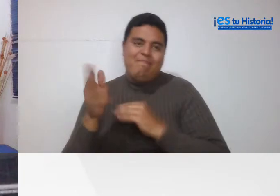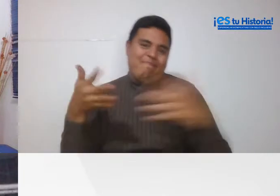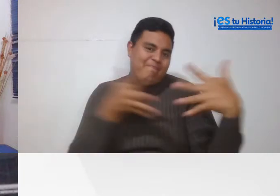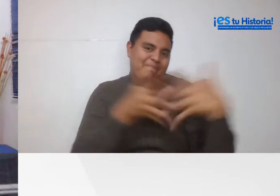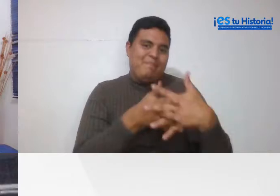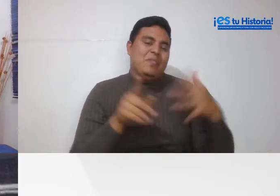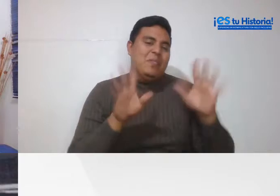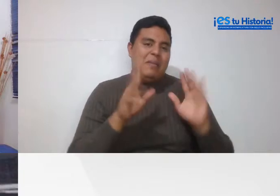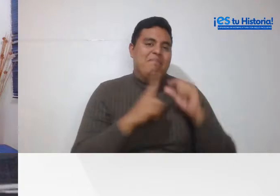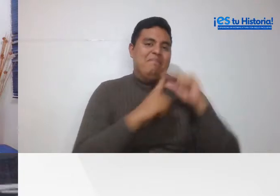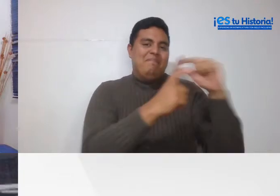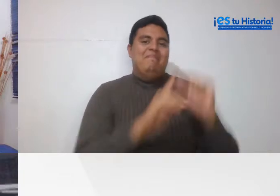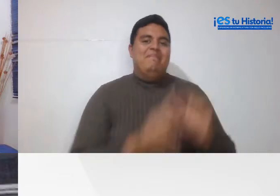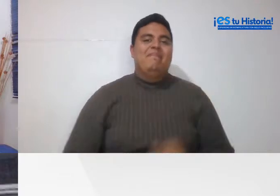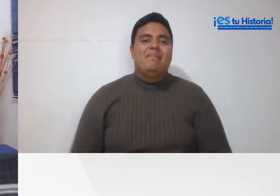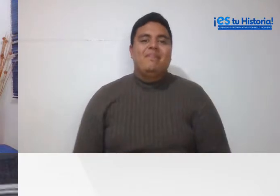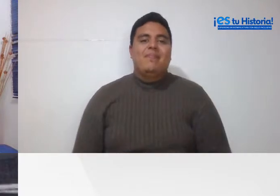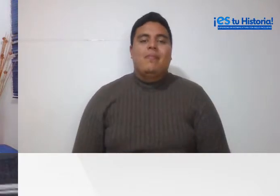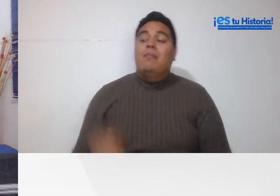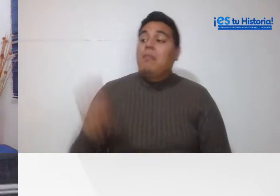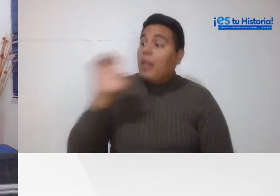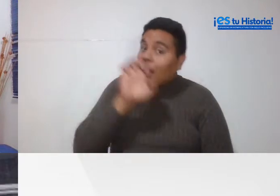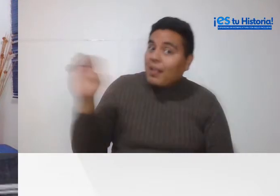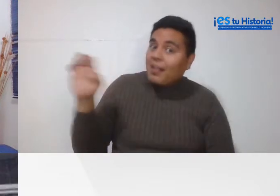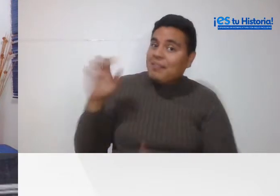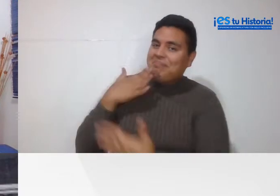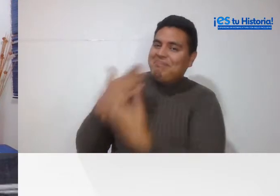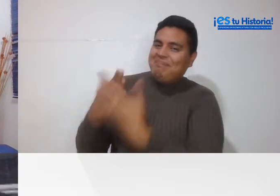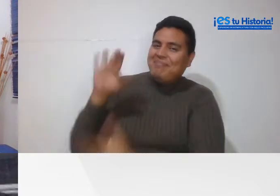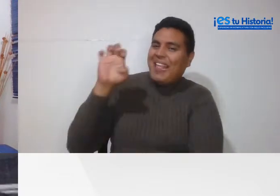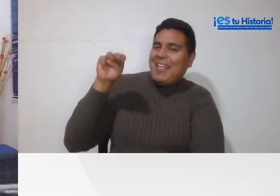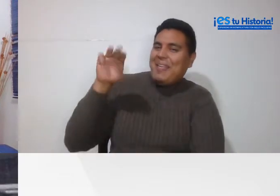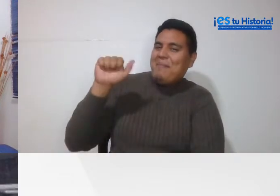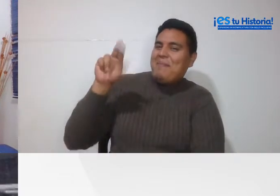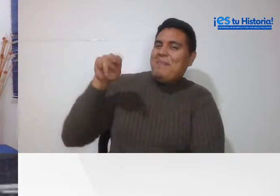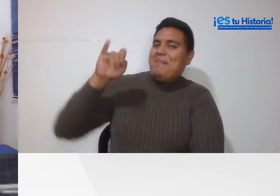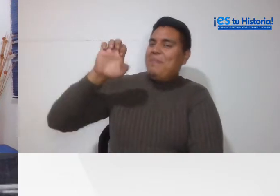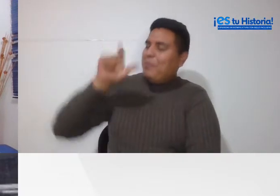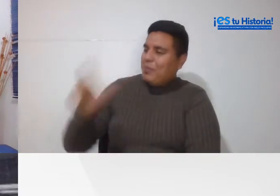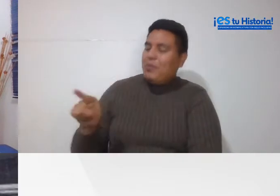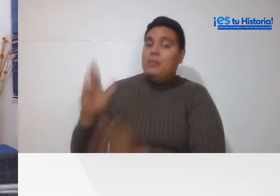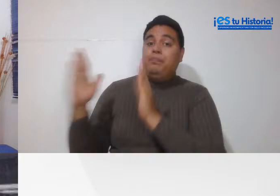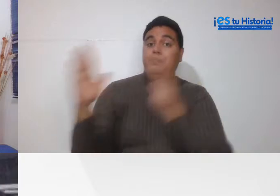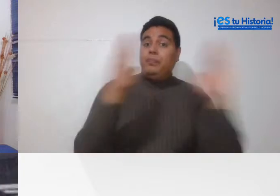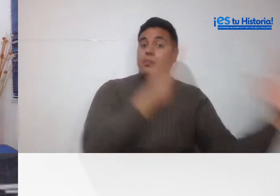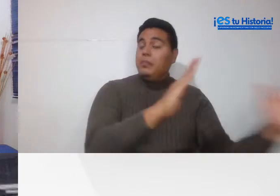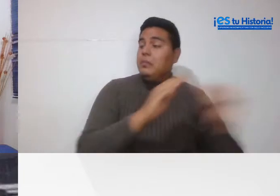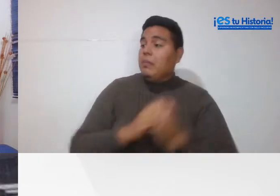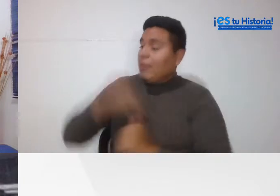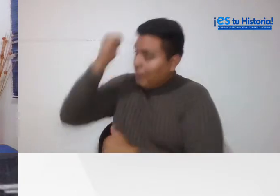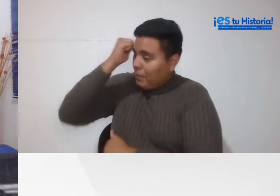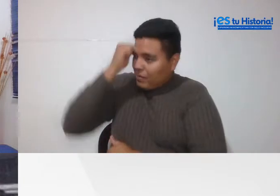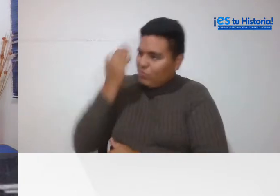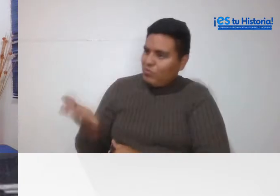Muchas gracias. Excelente, muchas gracias, Emanuel. Y maestro, para finalizar ya un mensaje, una reflexión de pronto que nos quiera dejar